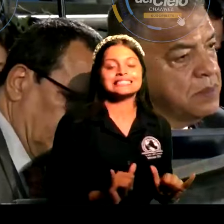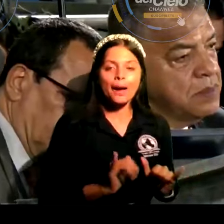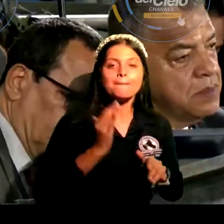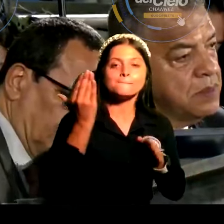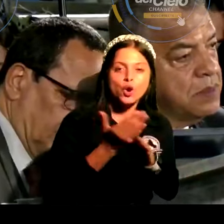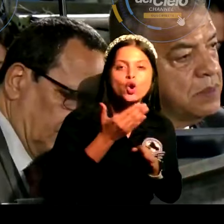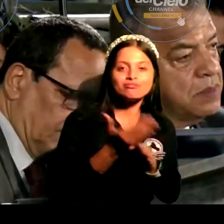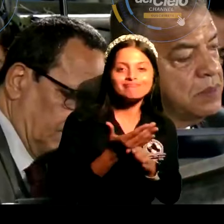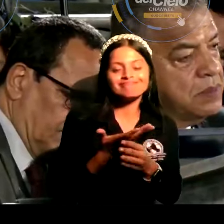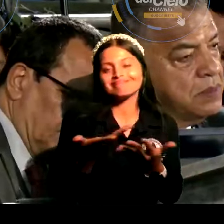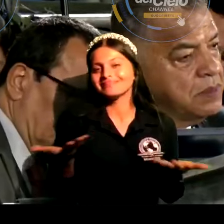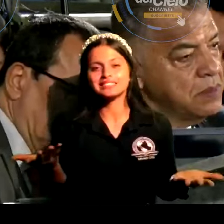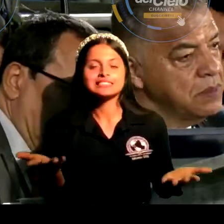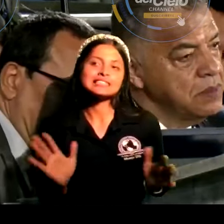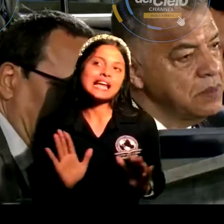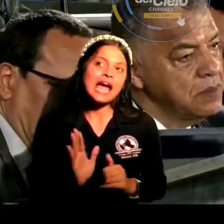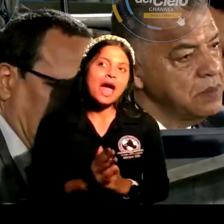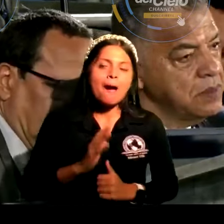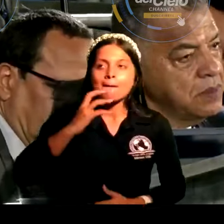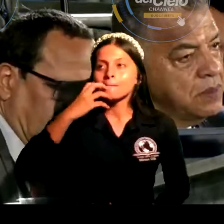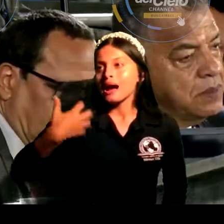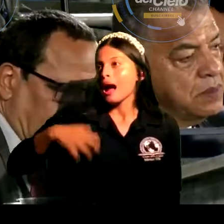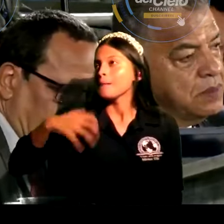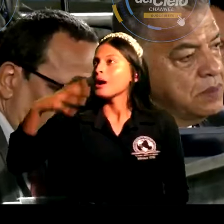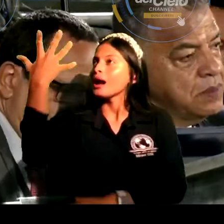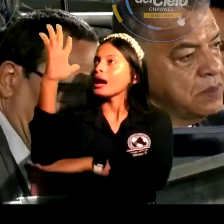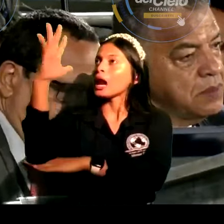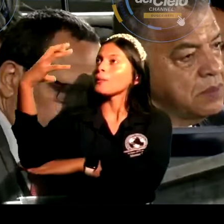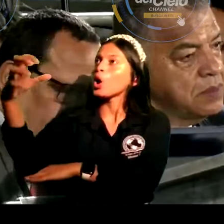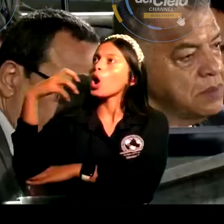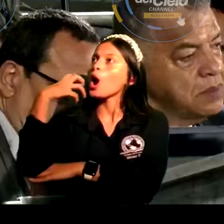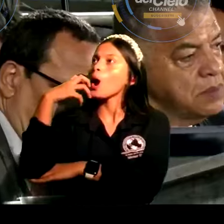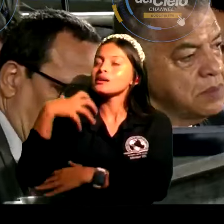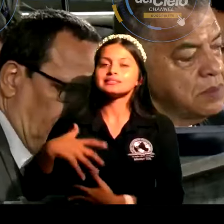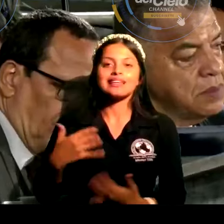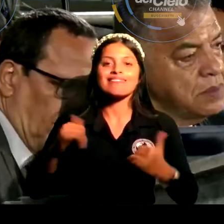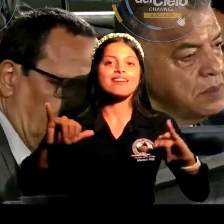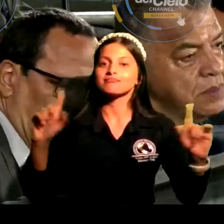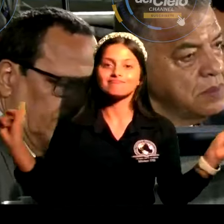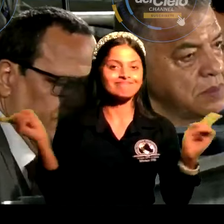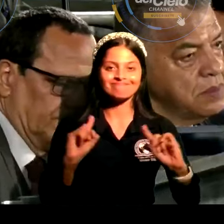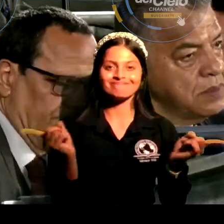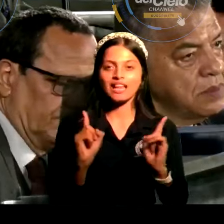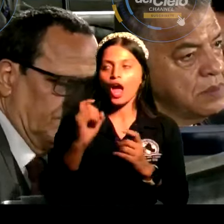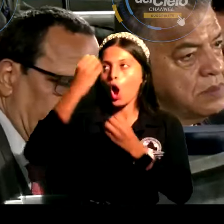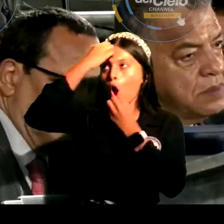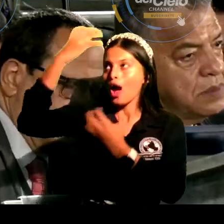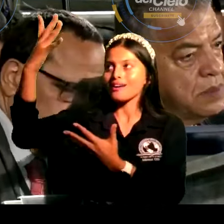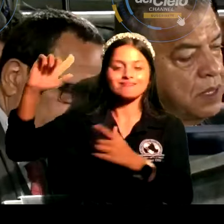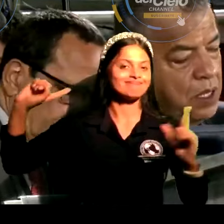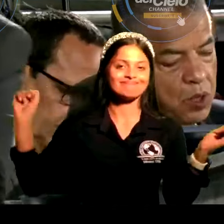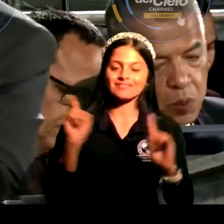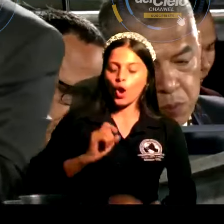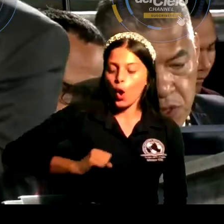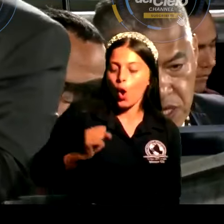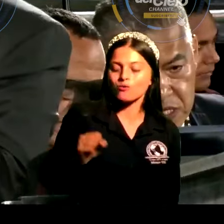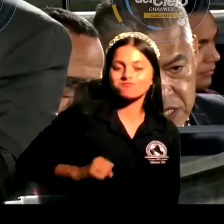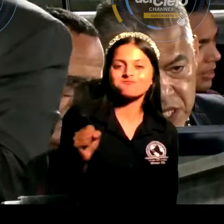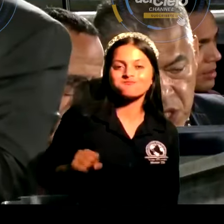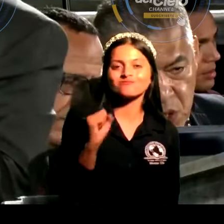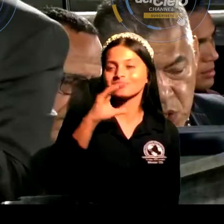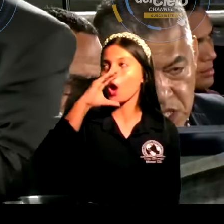no es haber comido de la manzana, es haber desobedecido a Dios. Ese es el